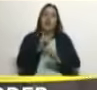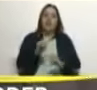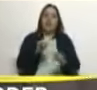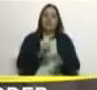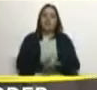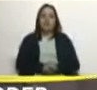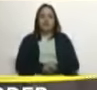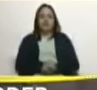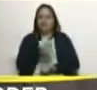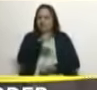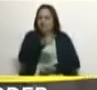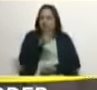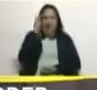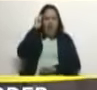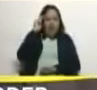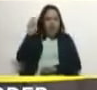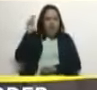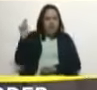Es una tesis